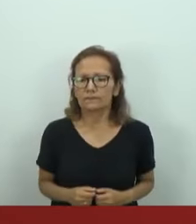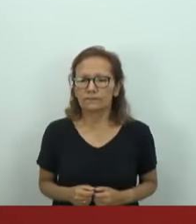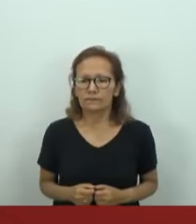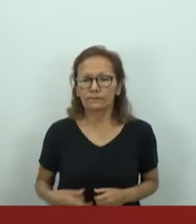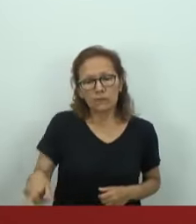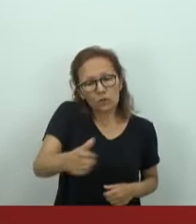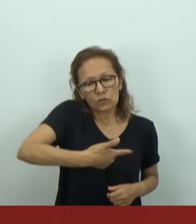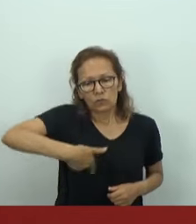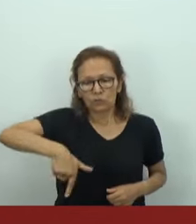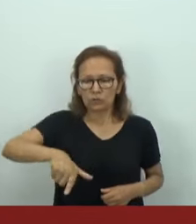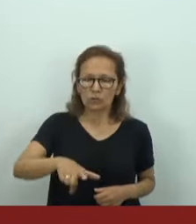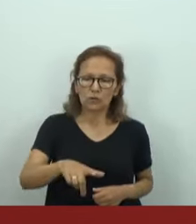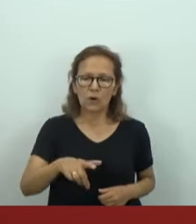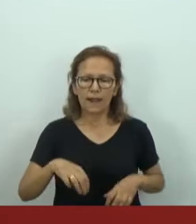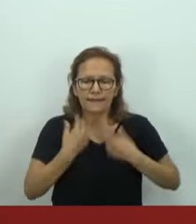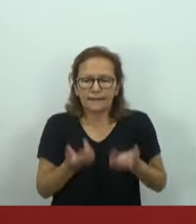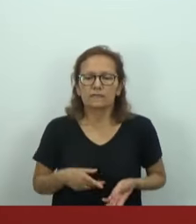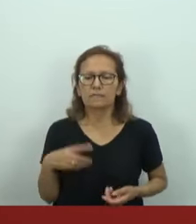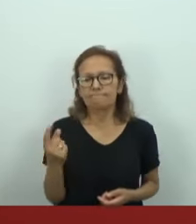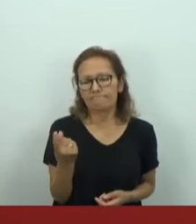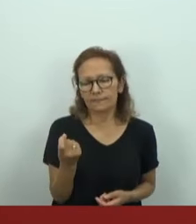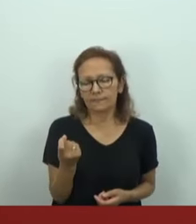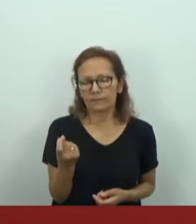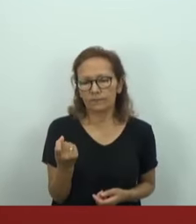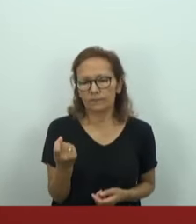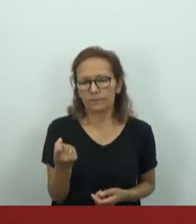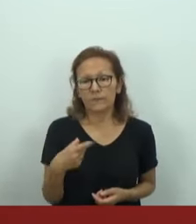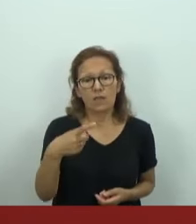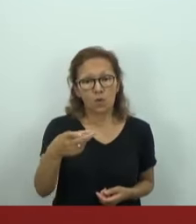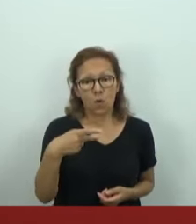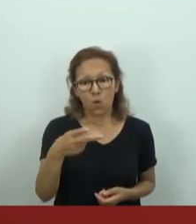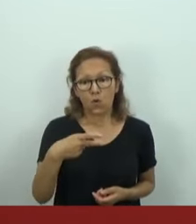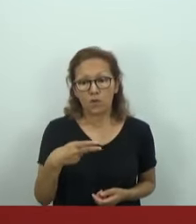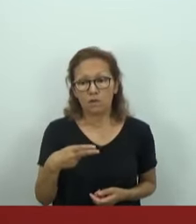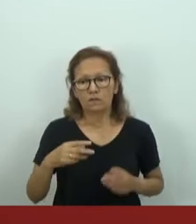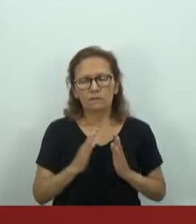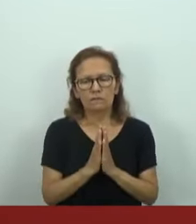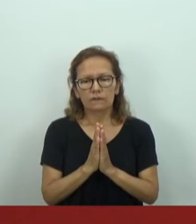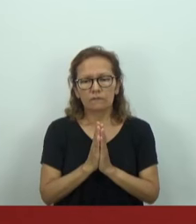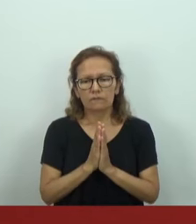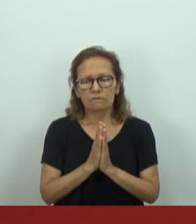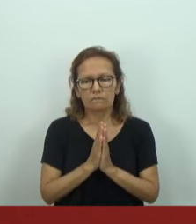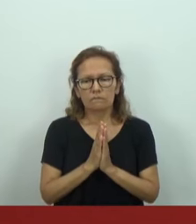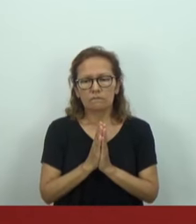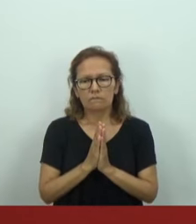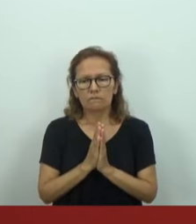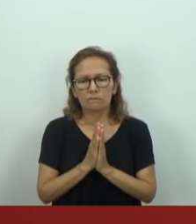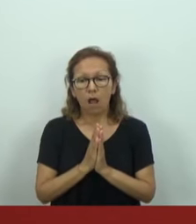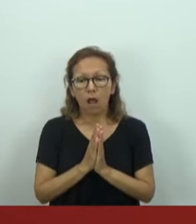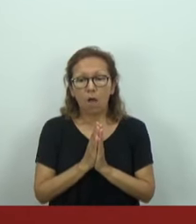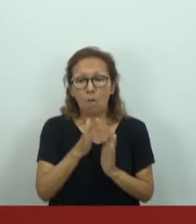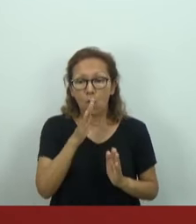Nosotros necesitamos tanto la gracia. Tú y yo somos santificados, pero no por lo que